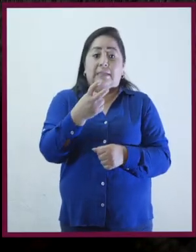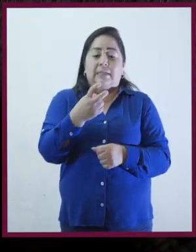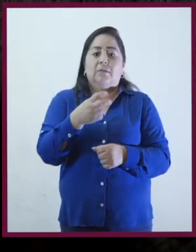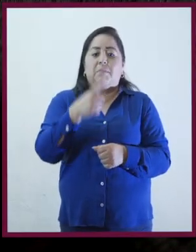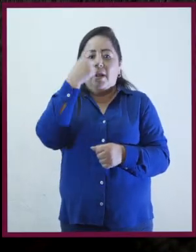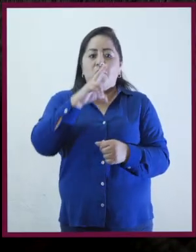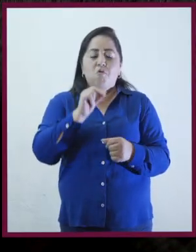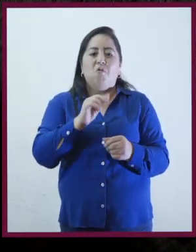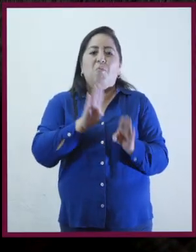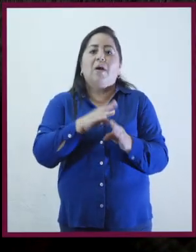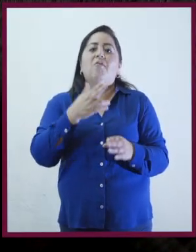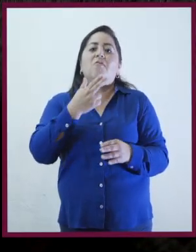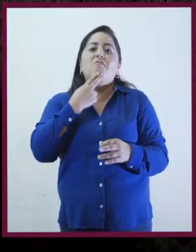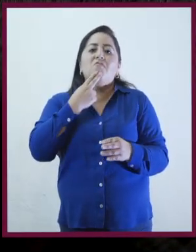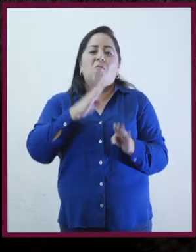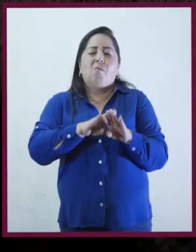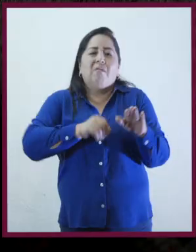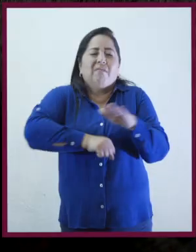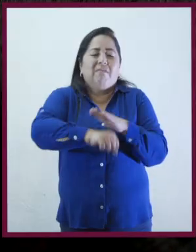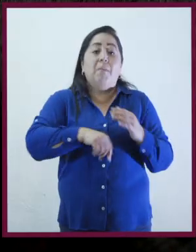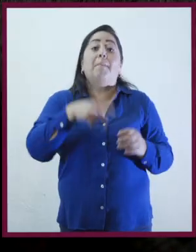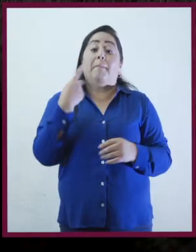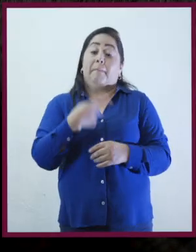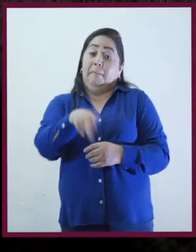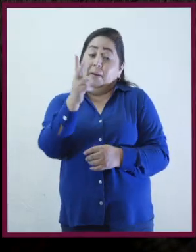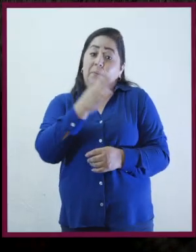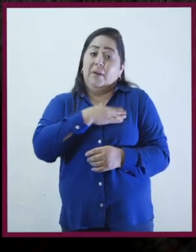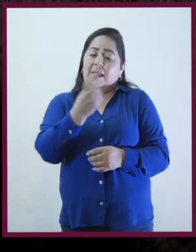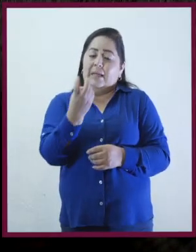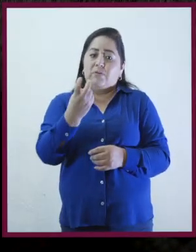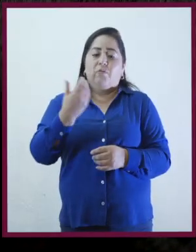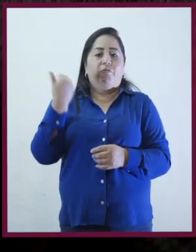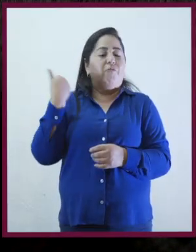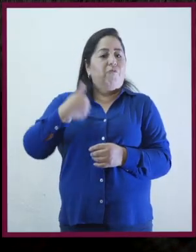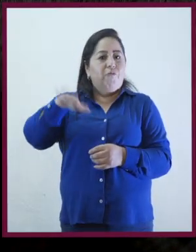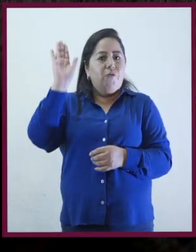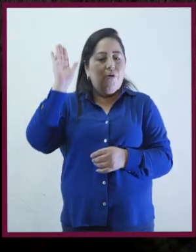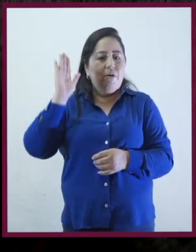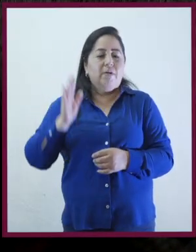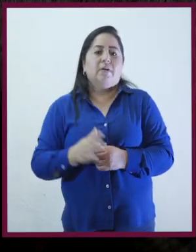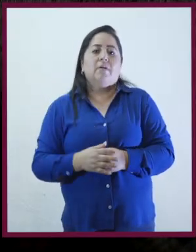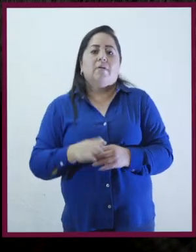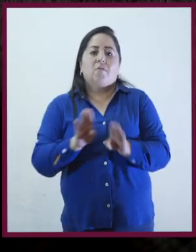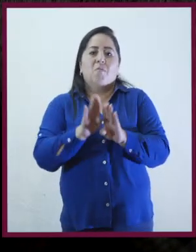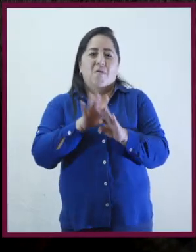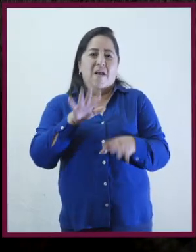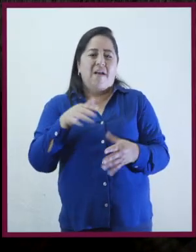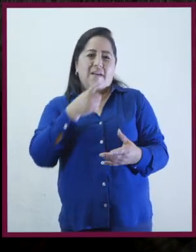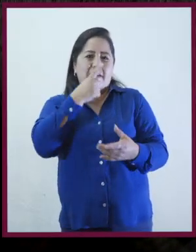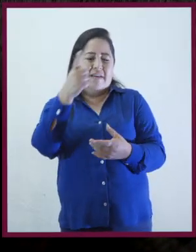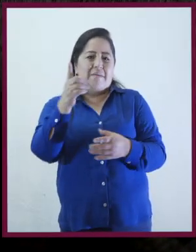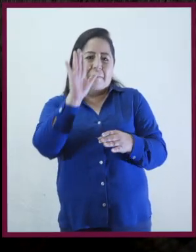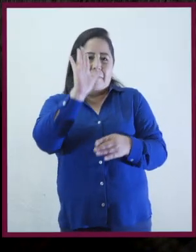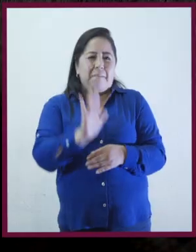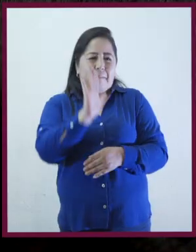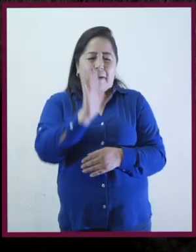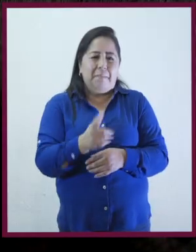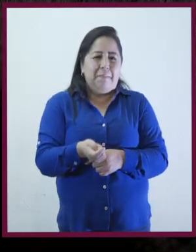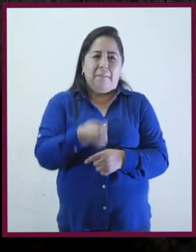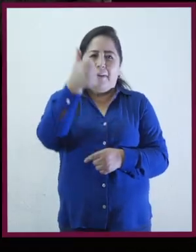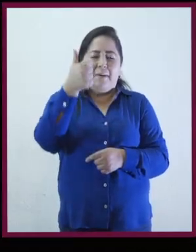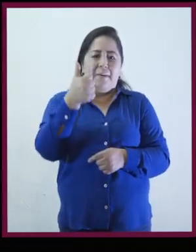estuviera haciendo funcionar las palancas. Entonces, bueno, ese fue cómo le hice para ese